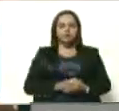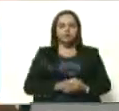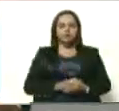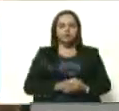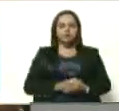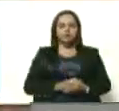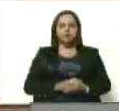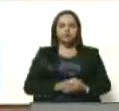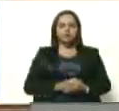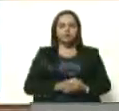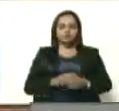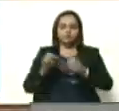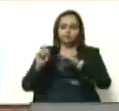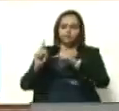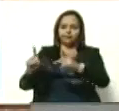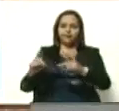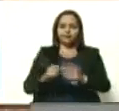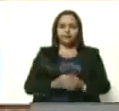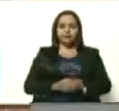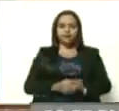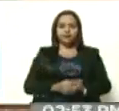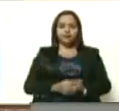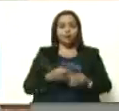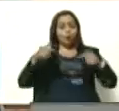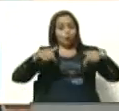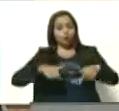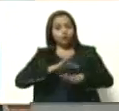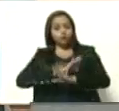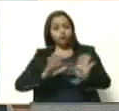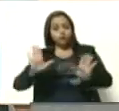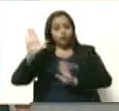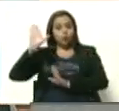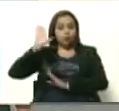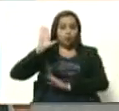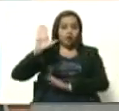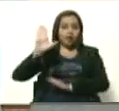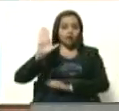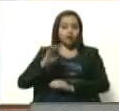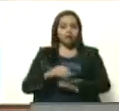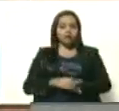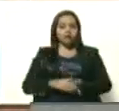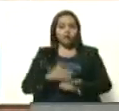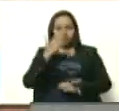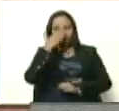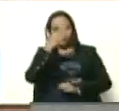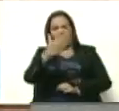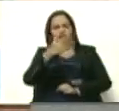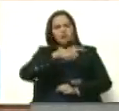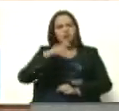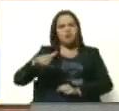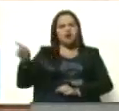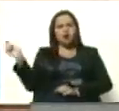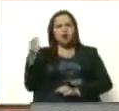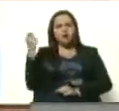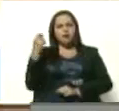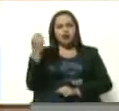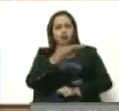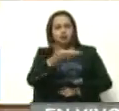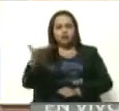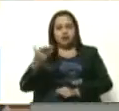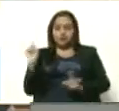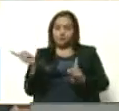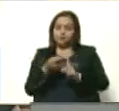Bueno, hemos jurado, ¿no? Hemos jurado ante el pueblo apureño, ante todos ustedes, en primer